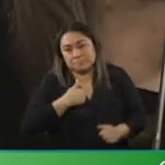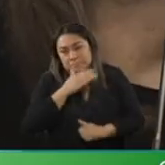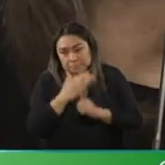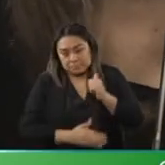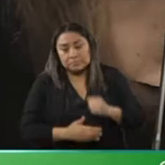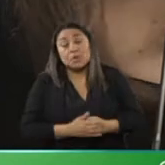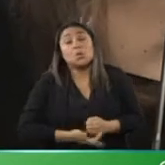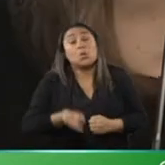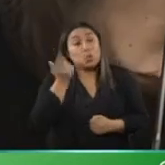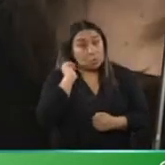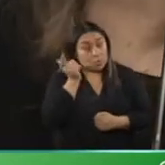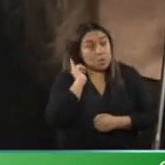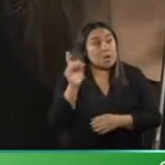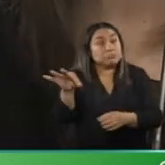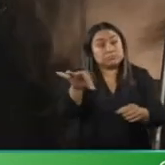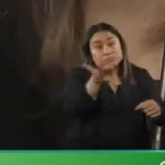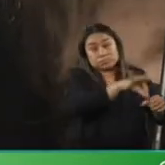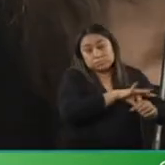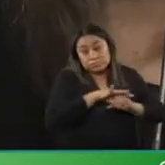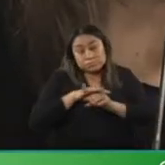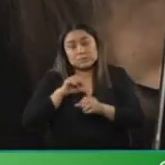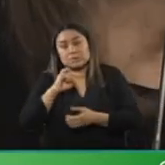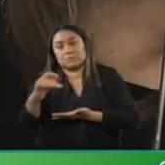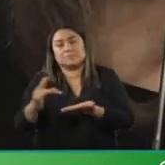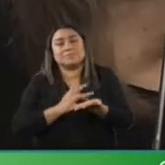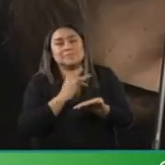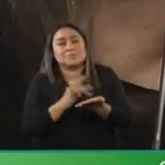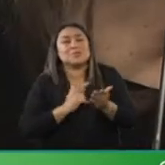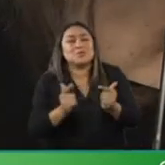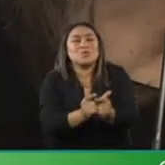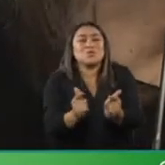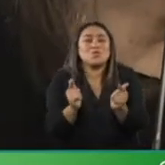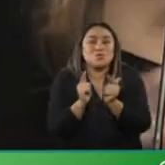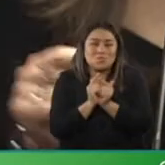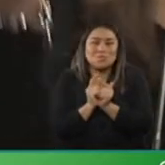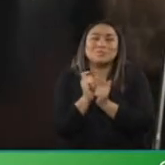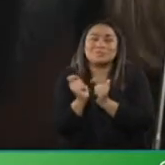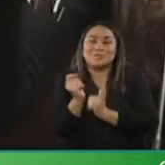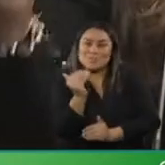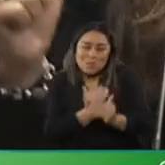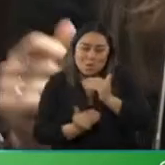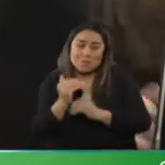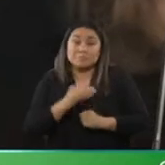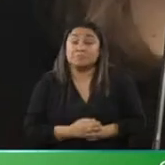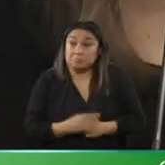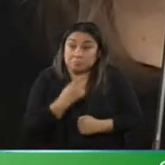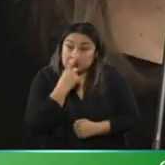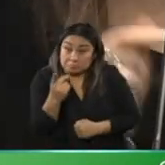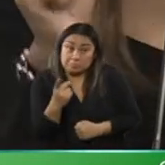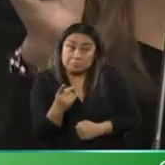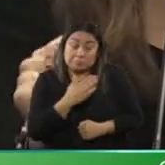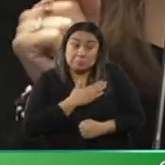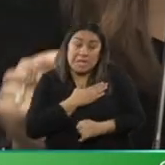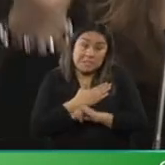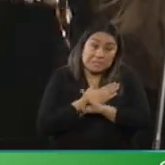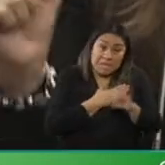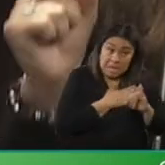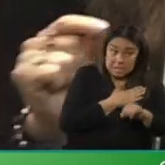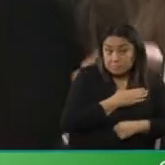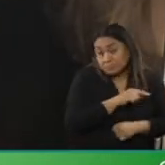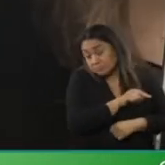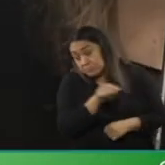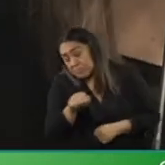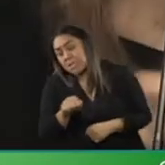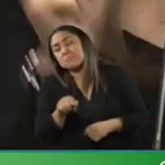espero contar con el voto de las y los legisladores de los movimientos progresistas de quienes se dicen de izquierda de quienes se dicen